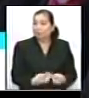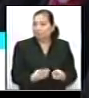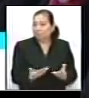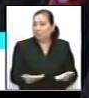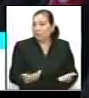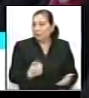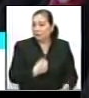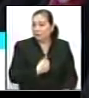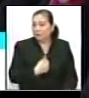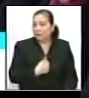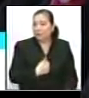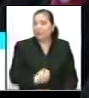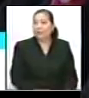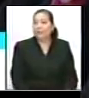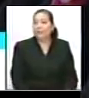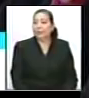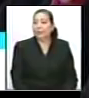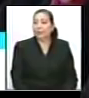misma,